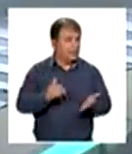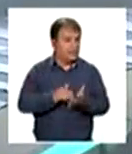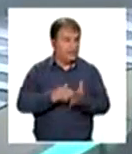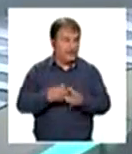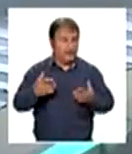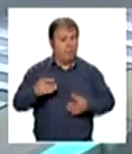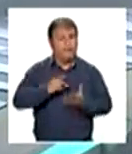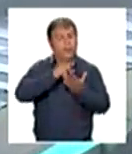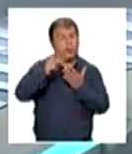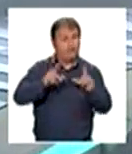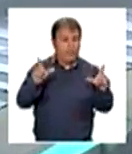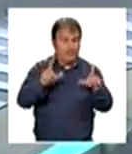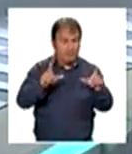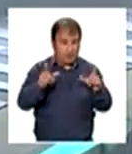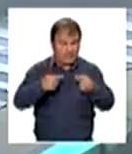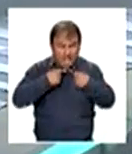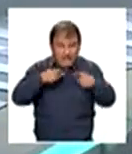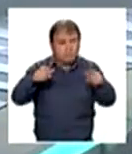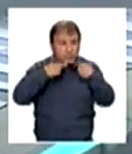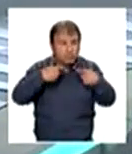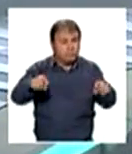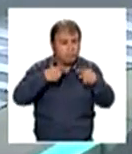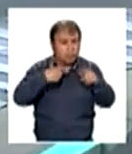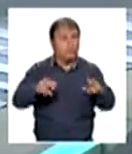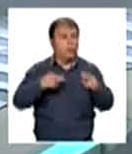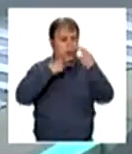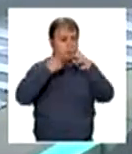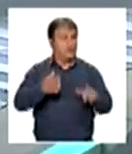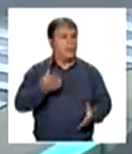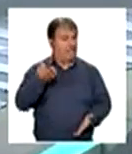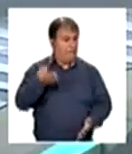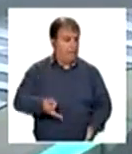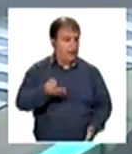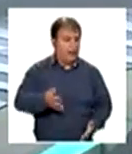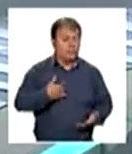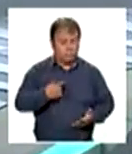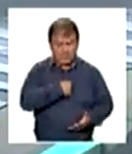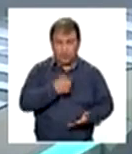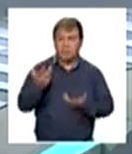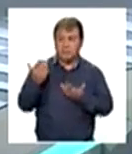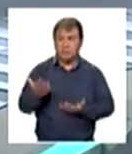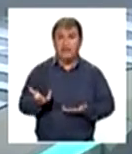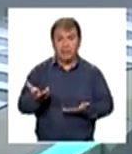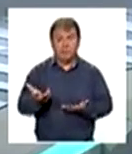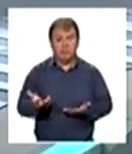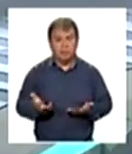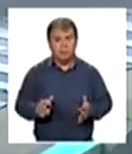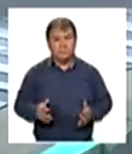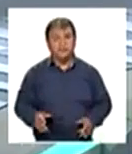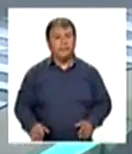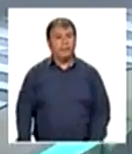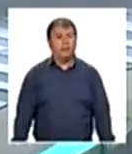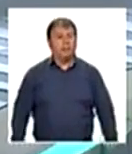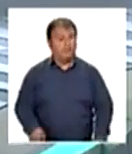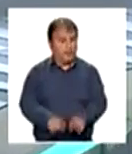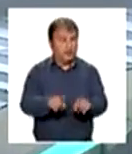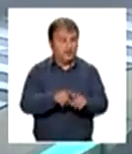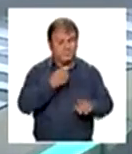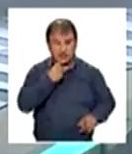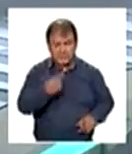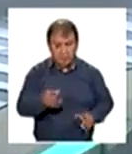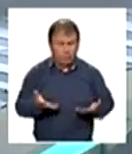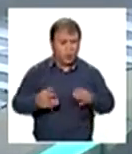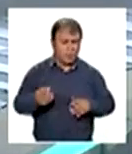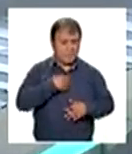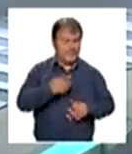canal, este programa de televisión lo está dando como ya una noticia confirmada, hay que esperar, ¿no es cierto? Así es. Y justo hay que mencionar también que cuando dicen